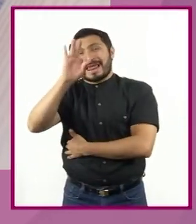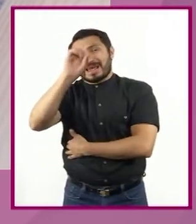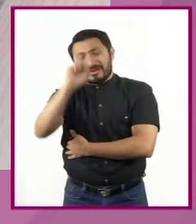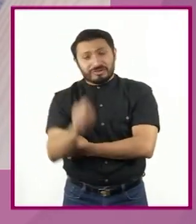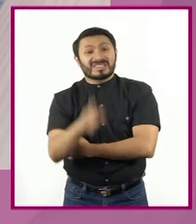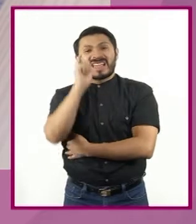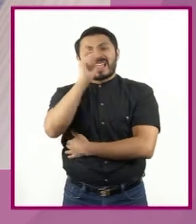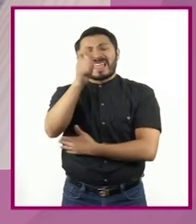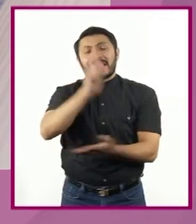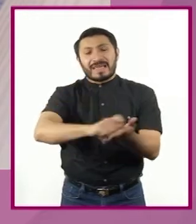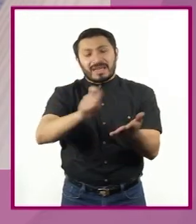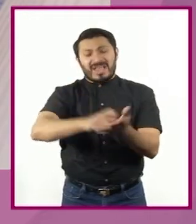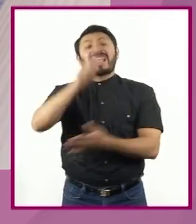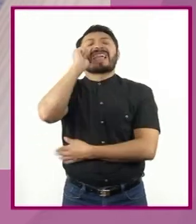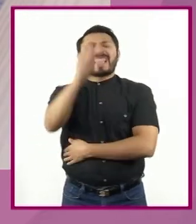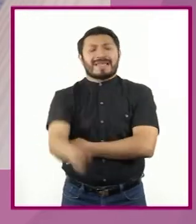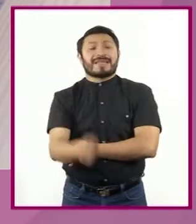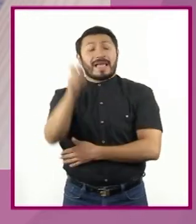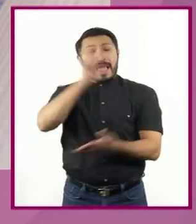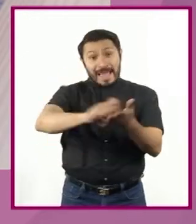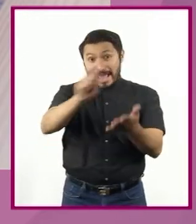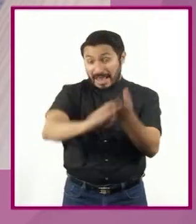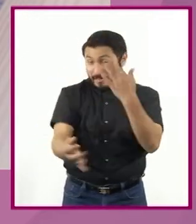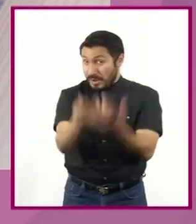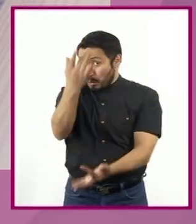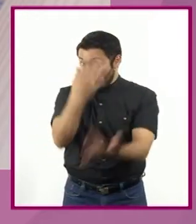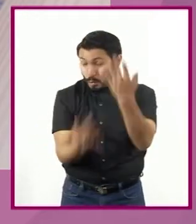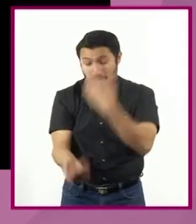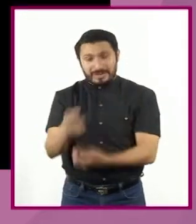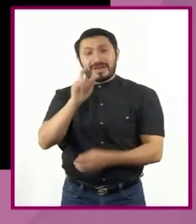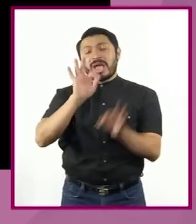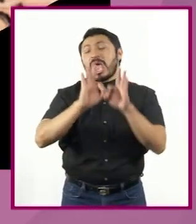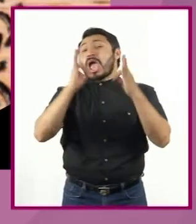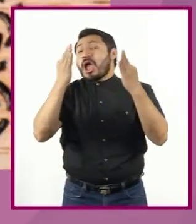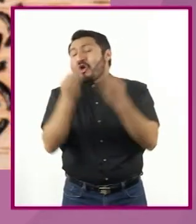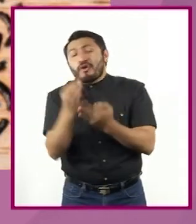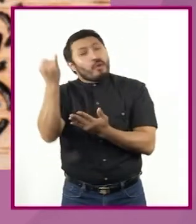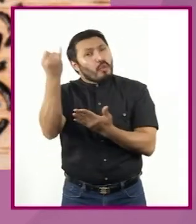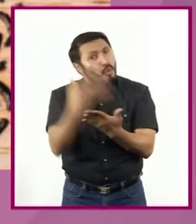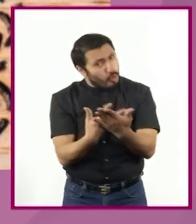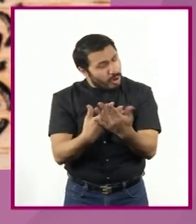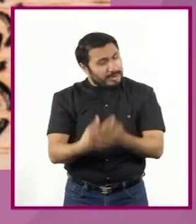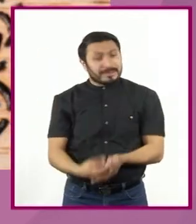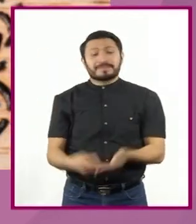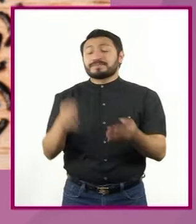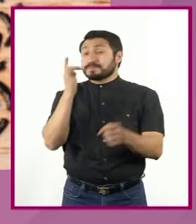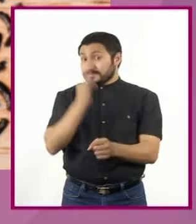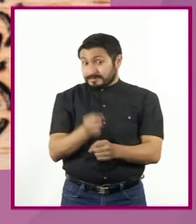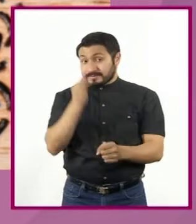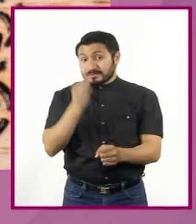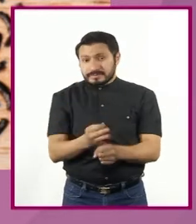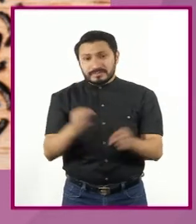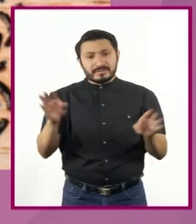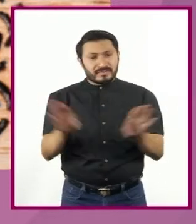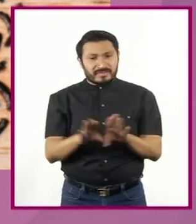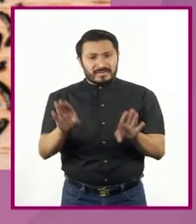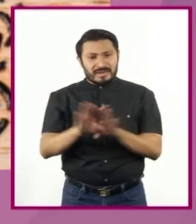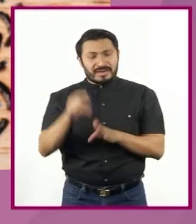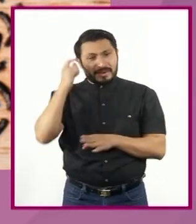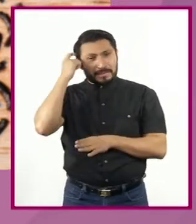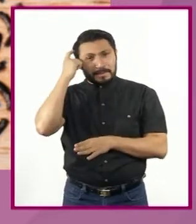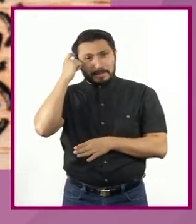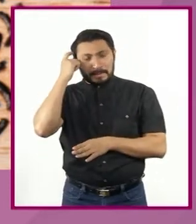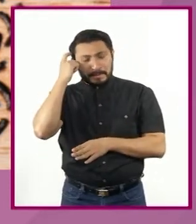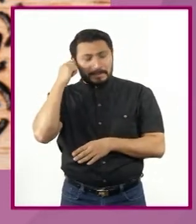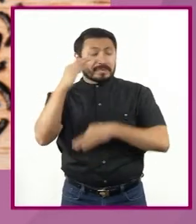decir escribir con fuego. Es una técnica de ilustración que actualmente, y dadas todas